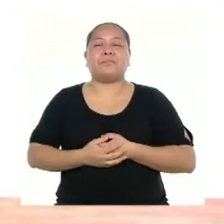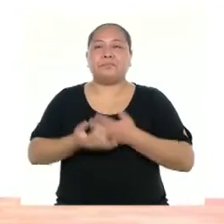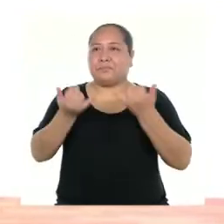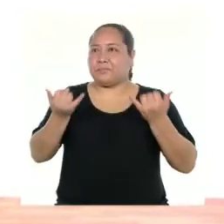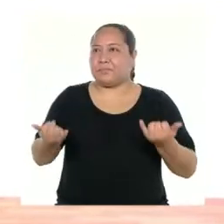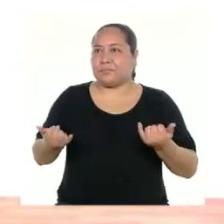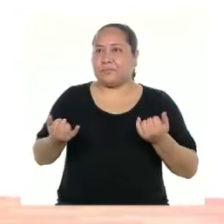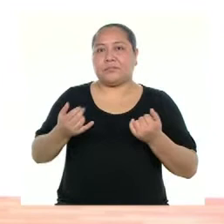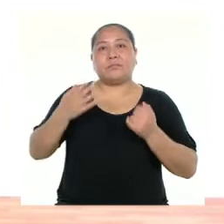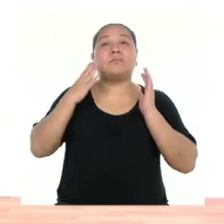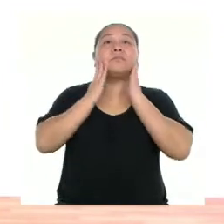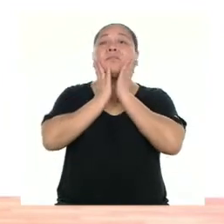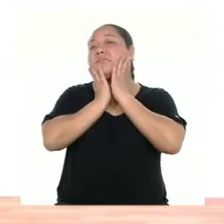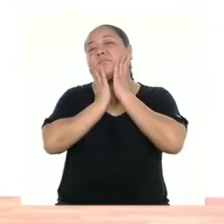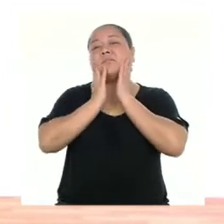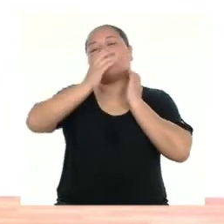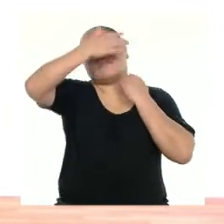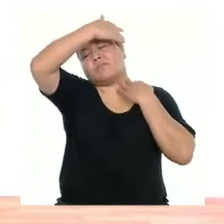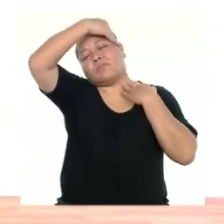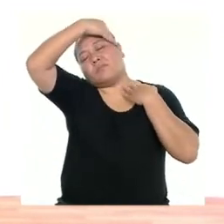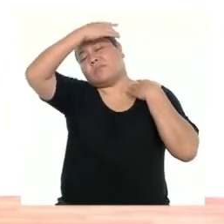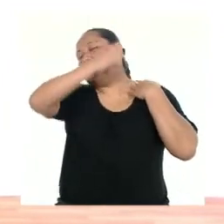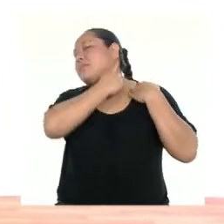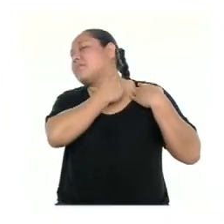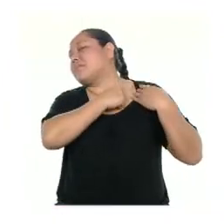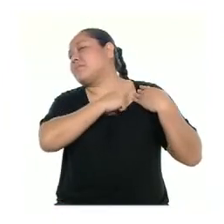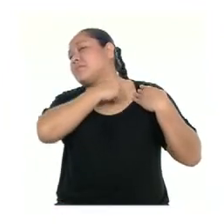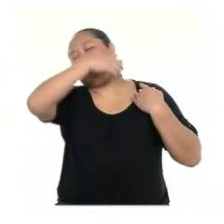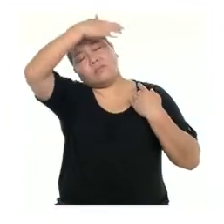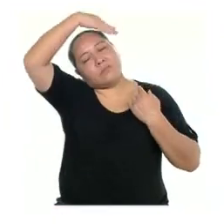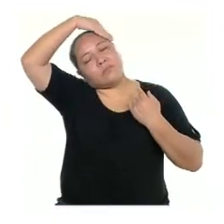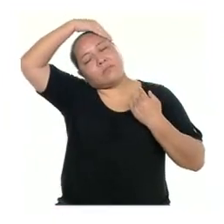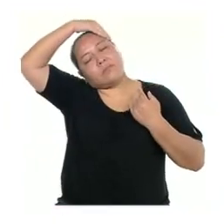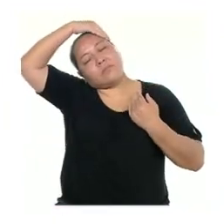Ahora jalamos la cabeza a un lado para estirar el cuello.